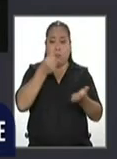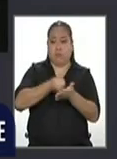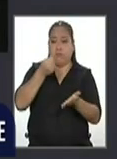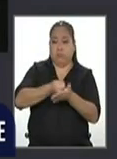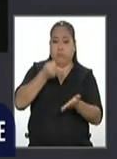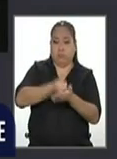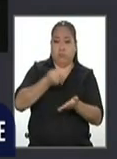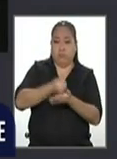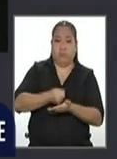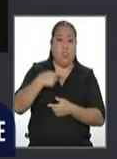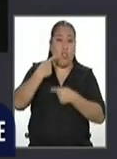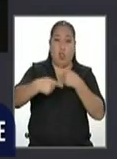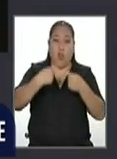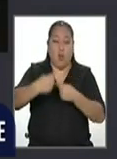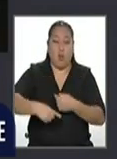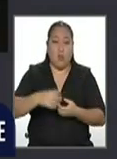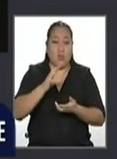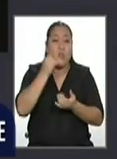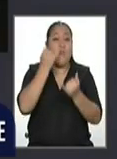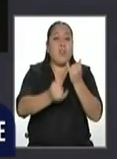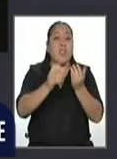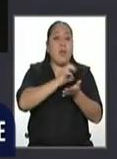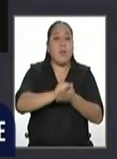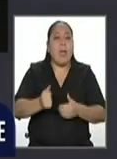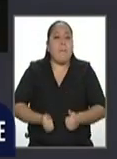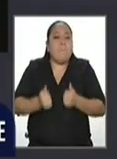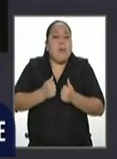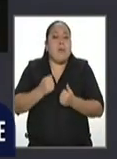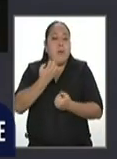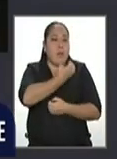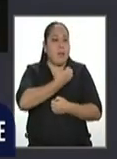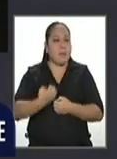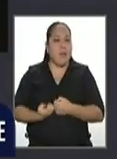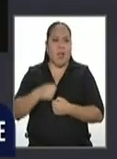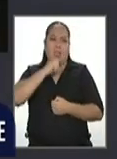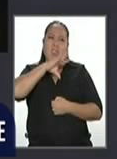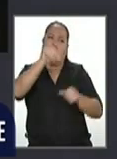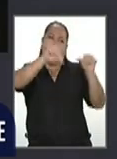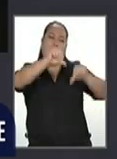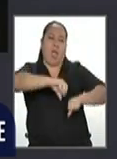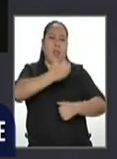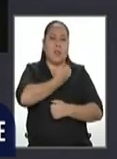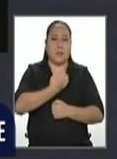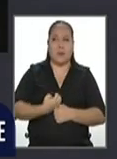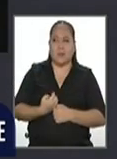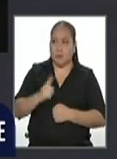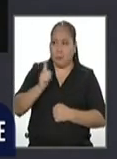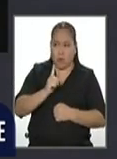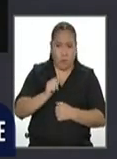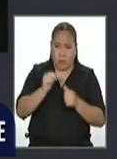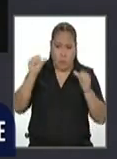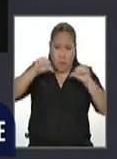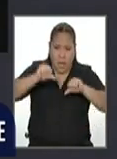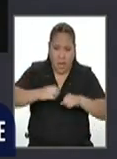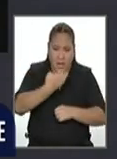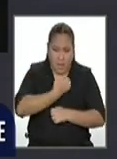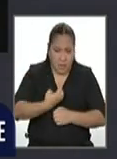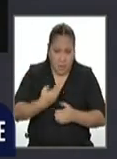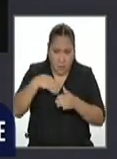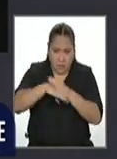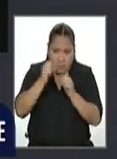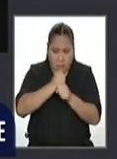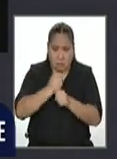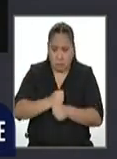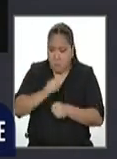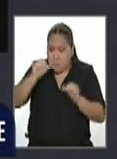de mes y vive del Estado y critica a ese Estado. No está mal ser un funcionario público. Es una honra ser